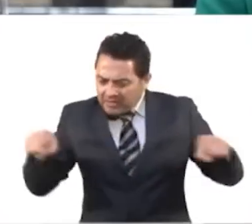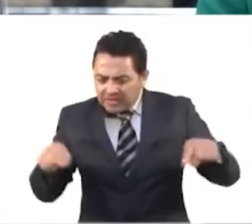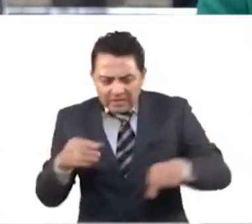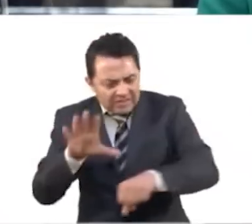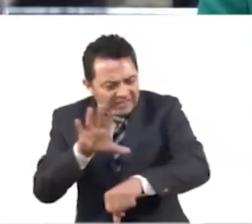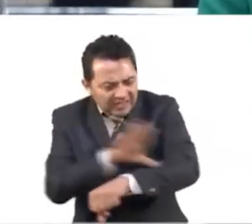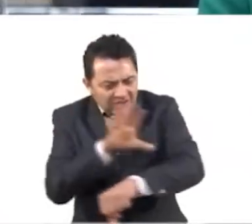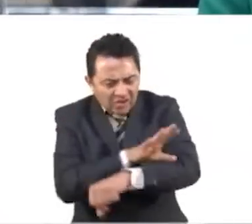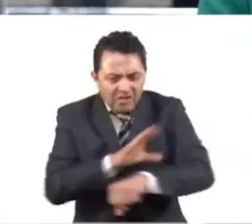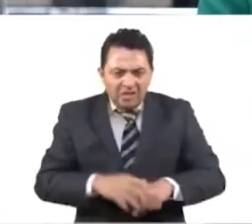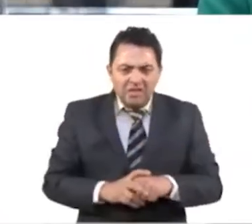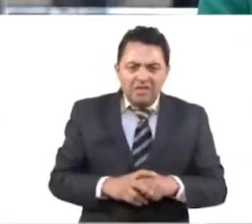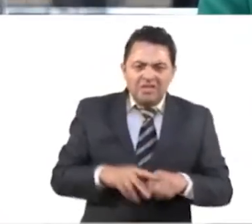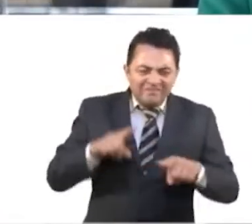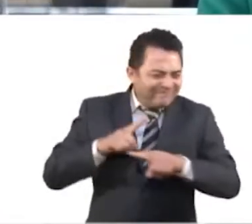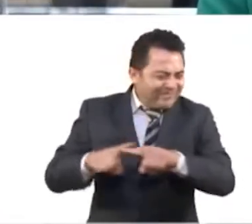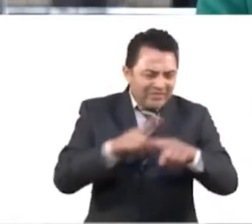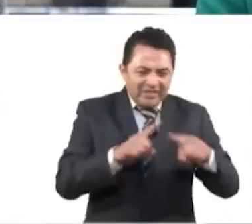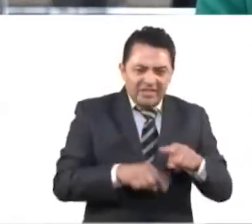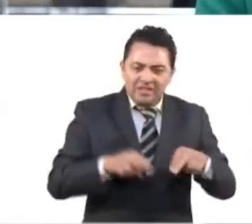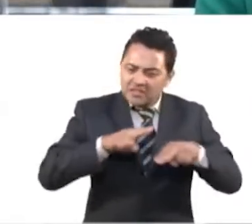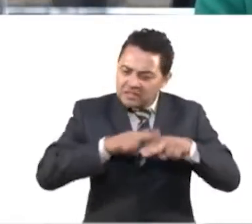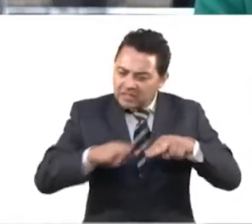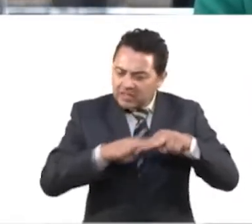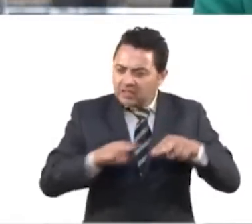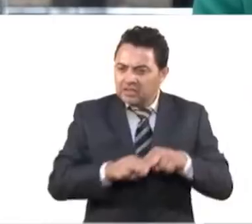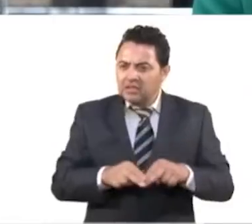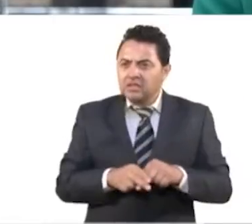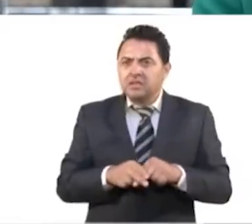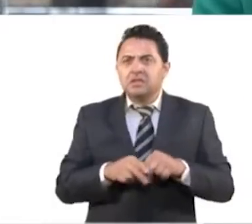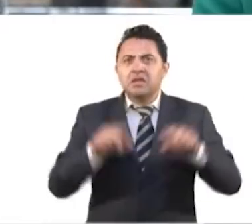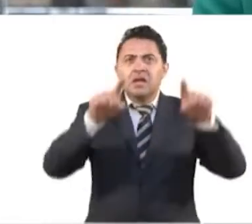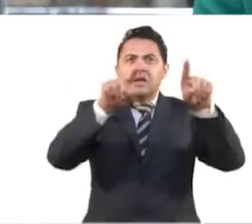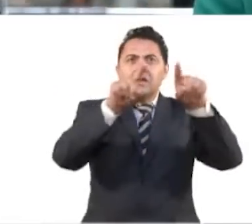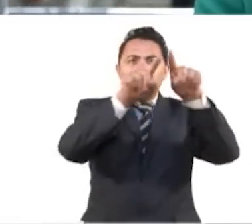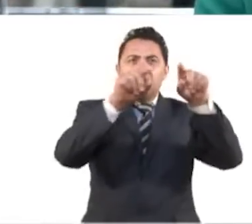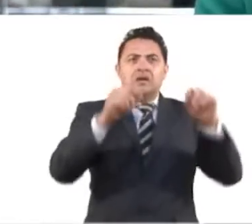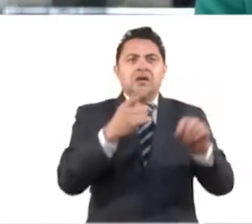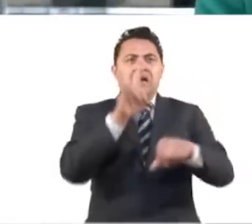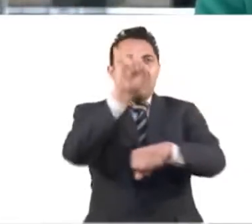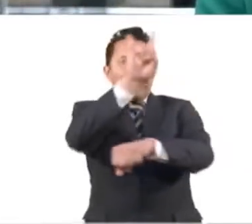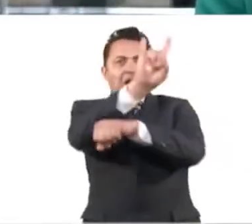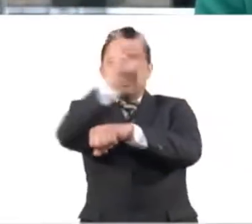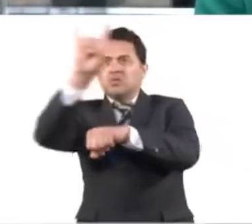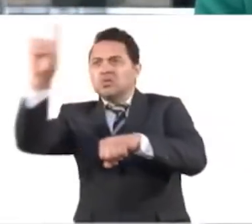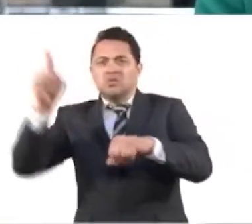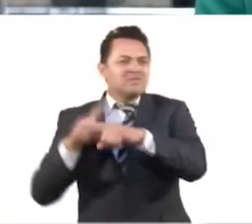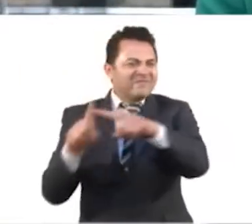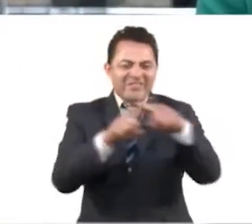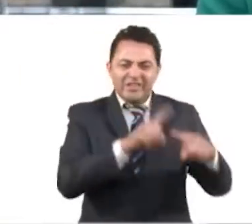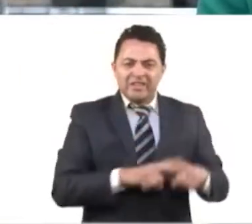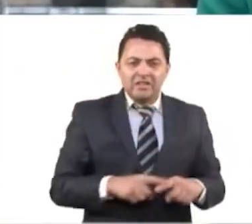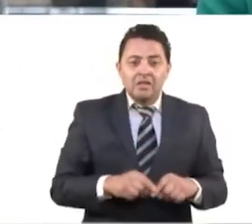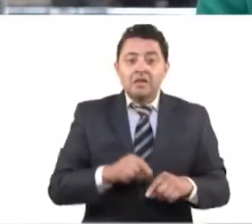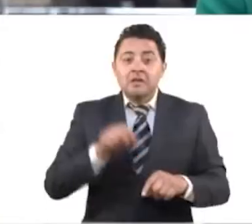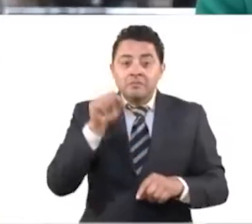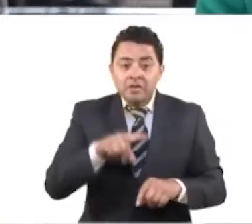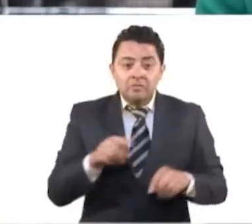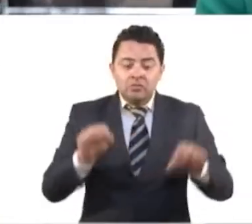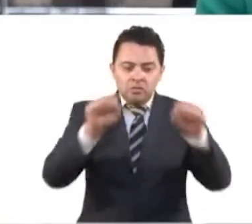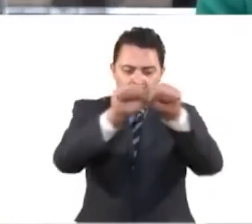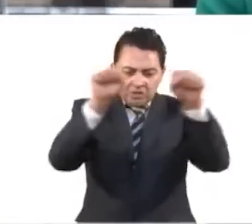eléctricos, electrónicos, trenes, señalización y comunicación y centro de control de operación.